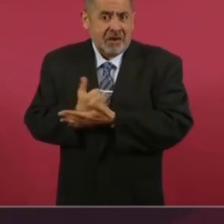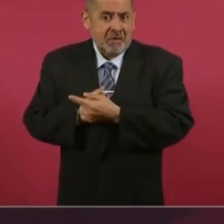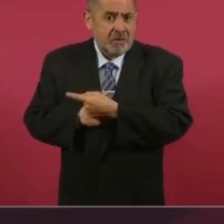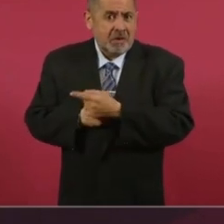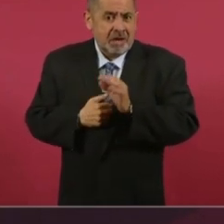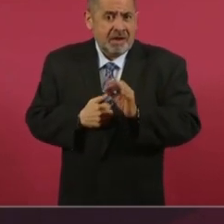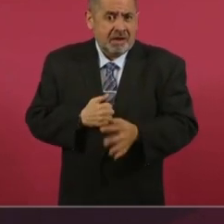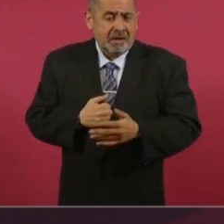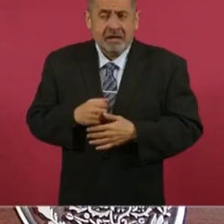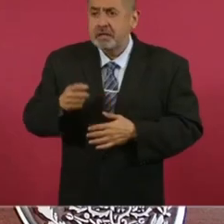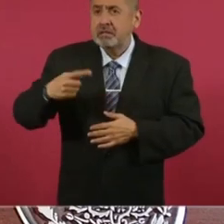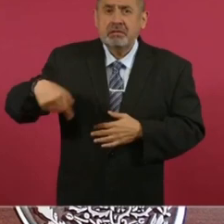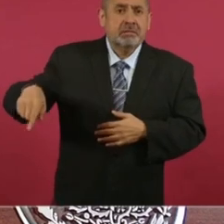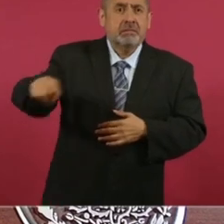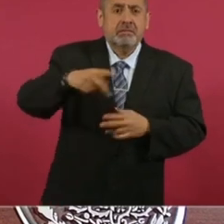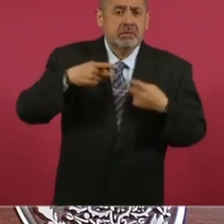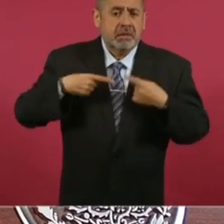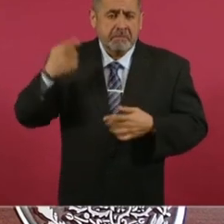el mandato del pueblo.